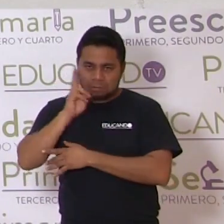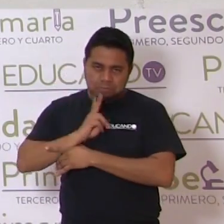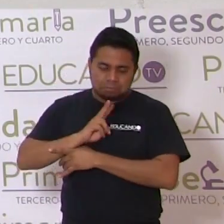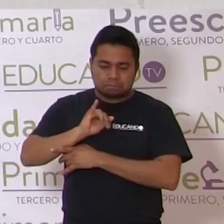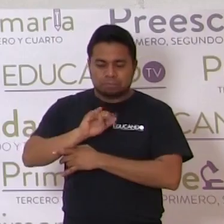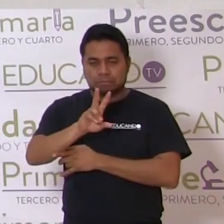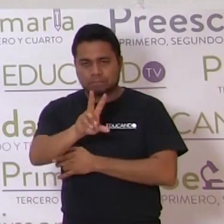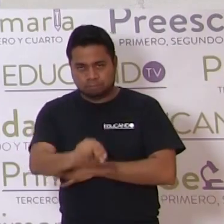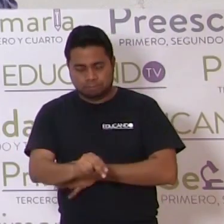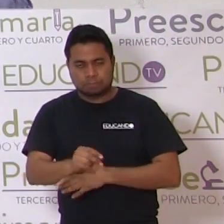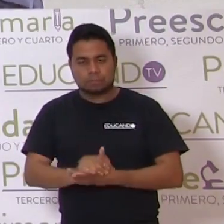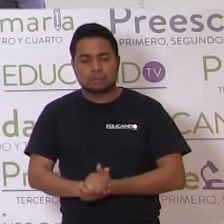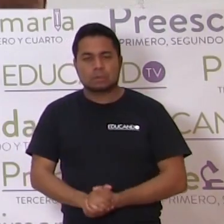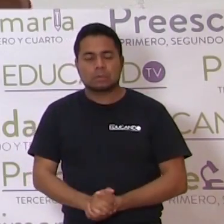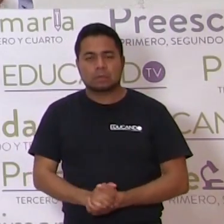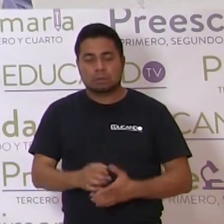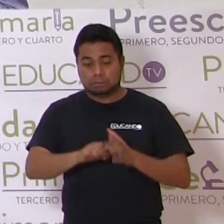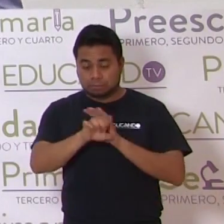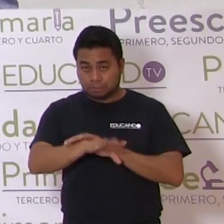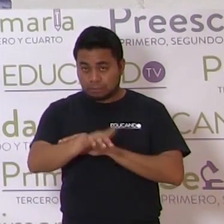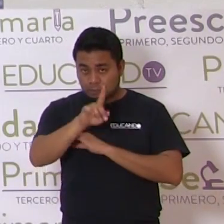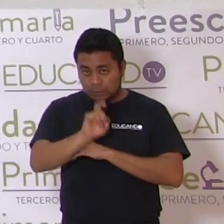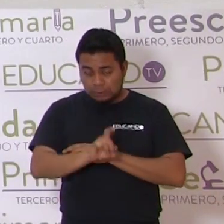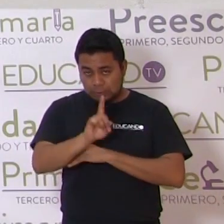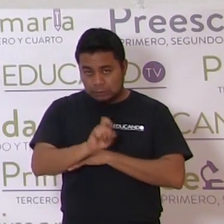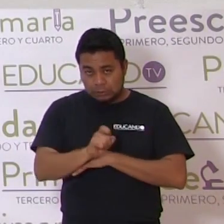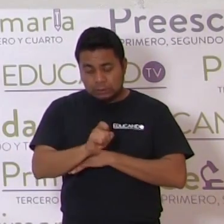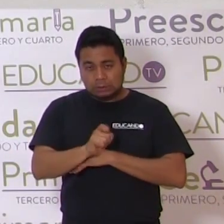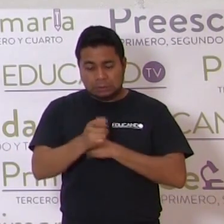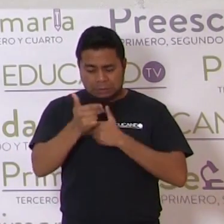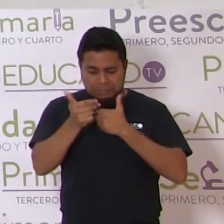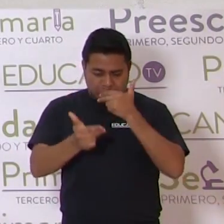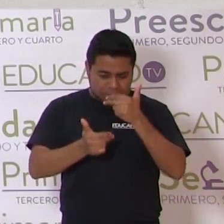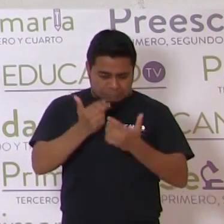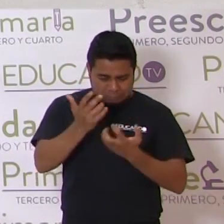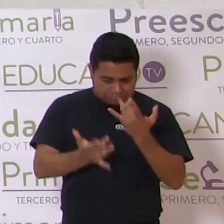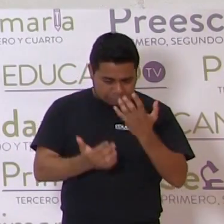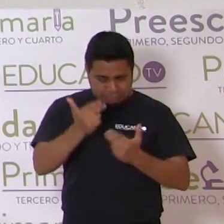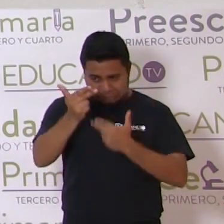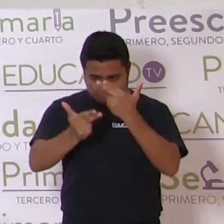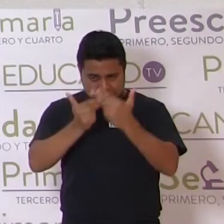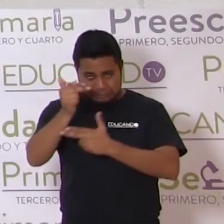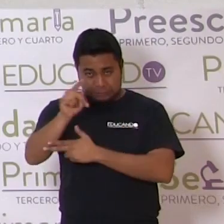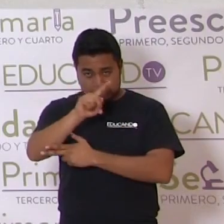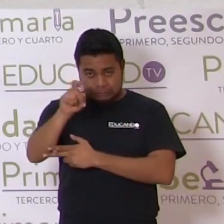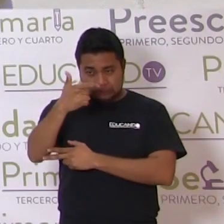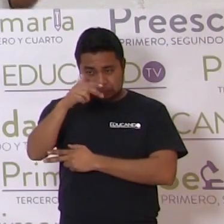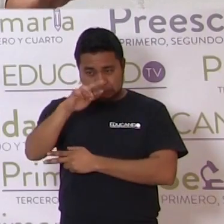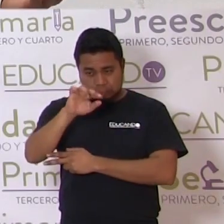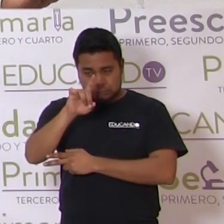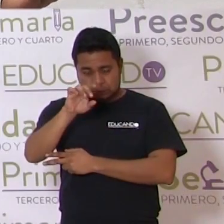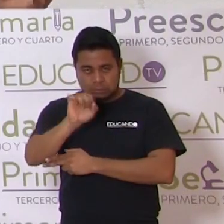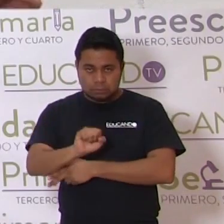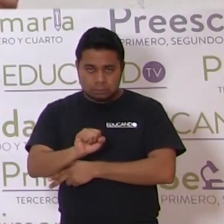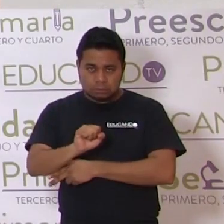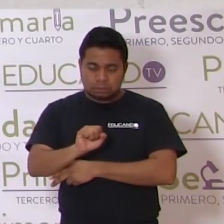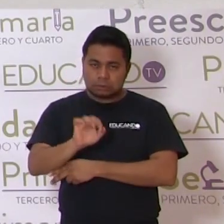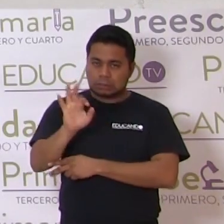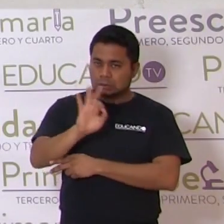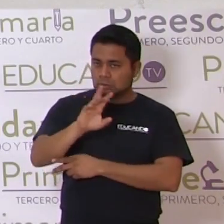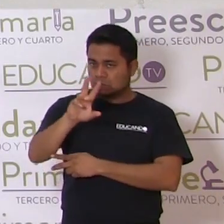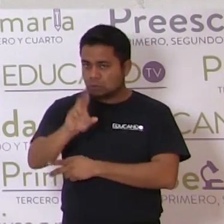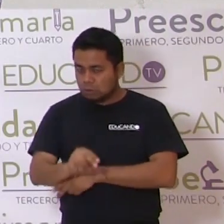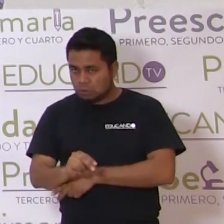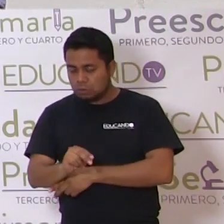sea, si el agua se empieza a evaporar a los 100 grados, o tal vez no. Pero